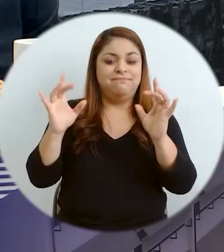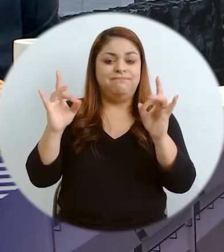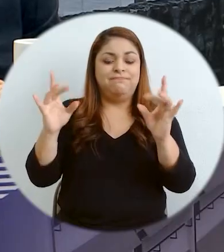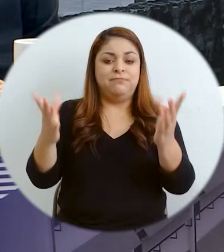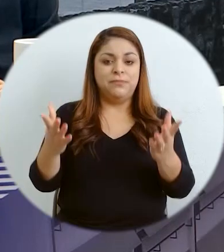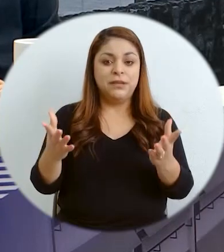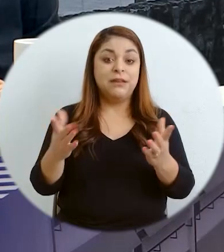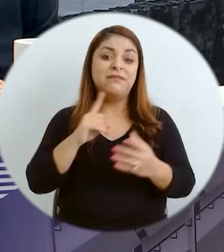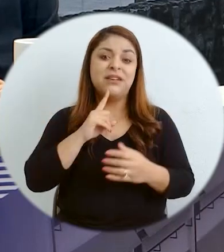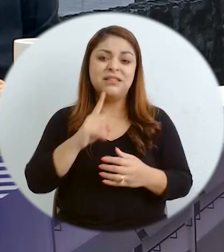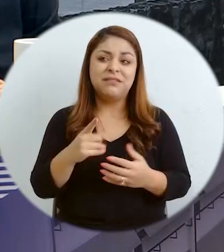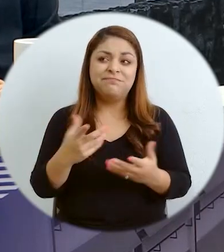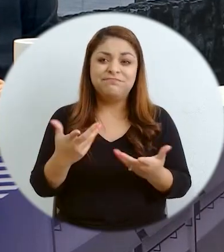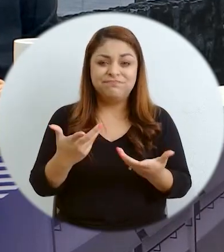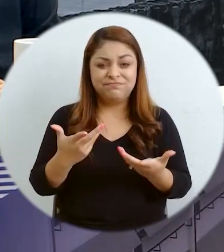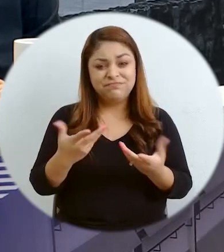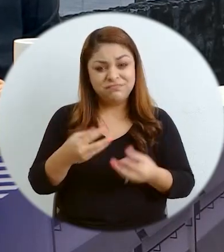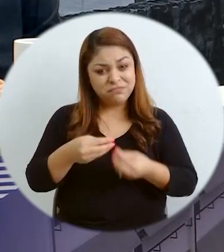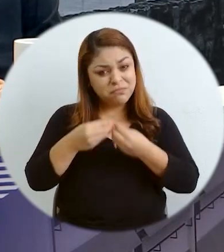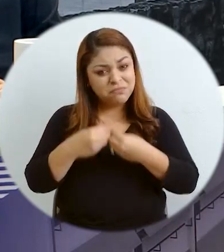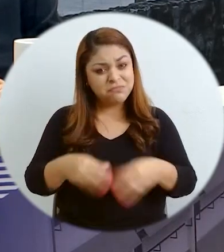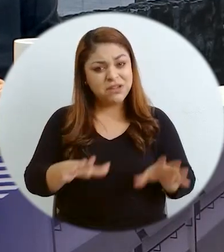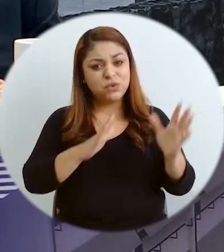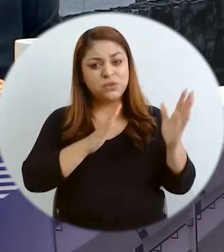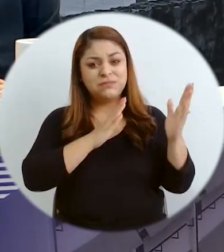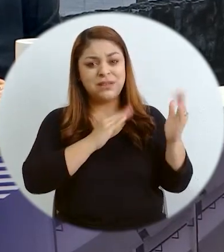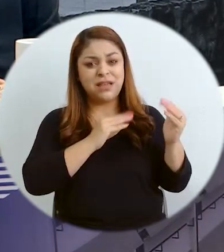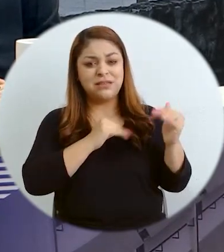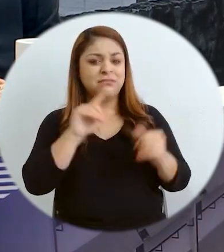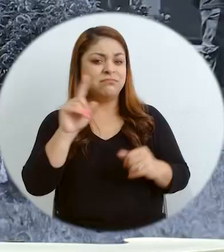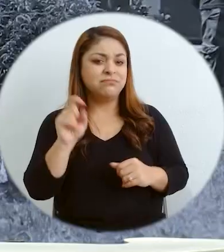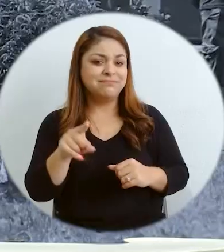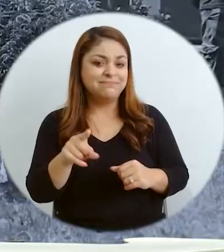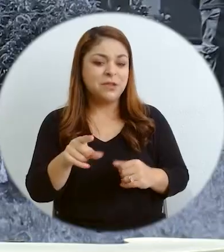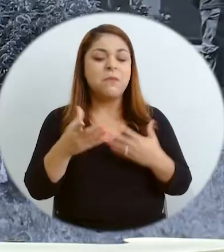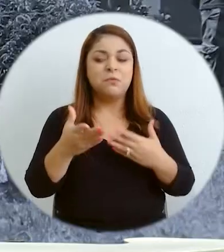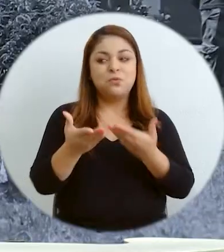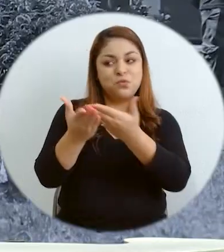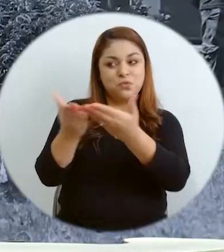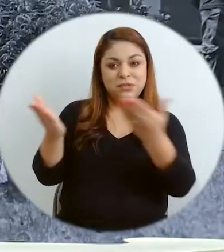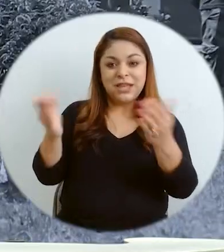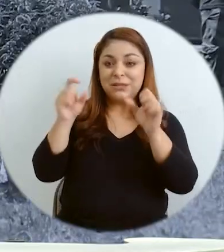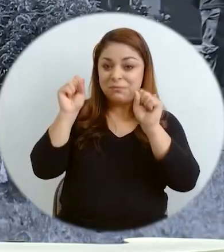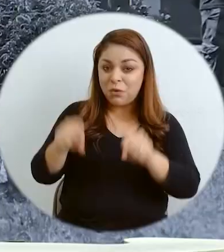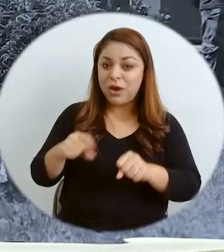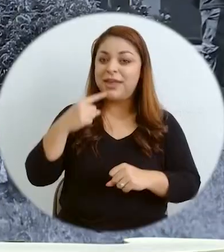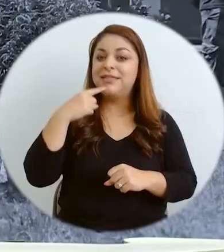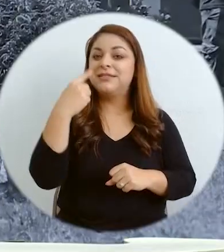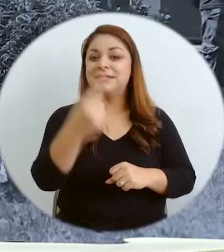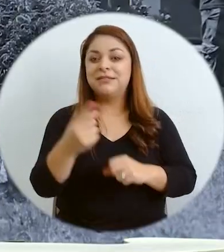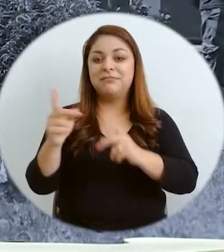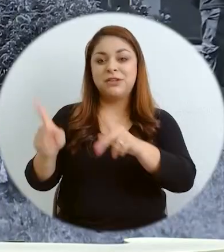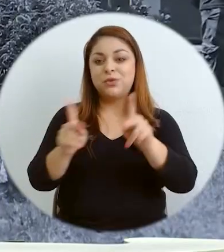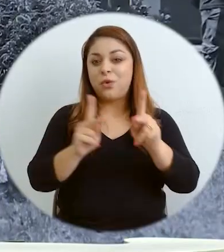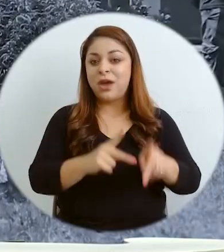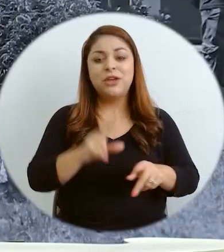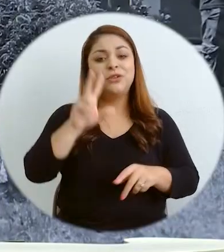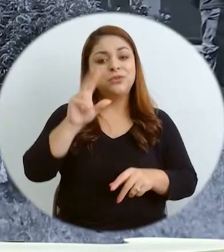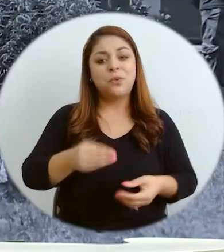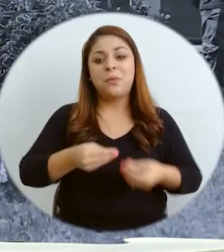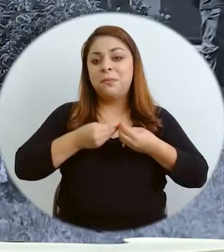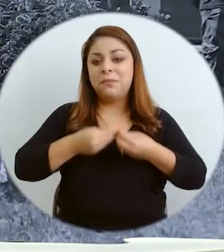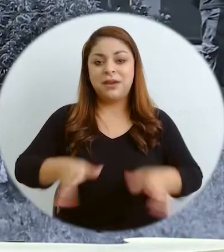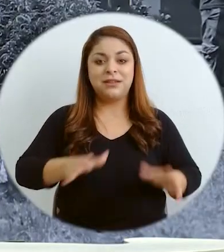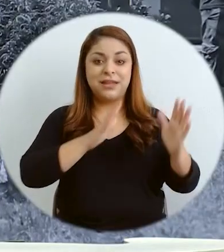que la gente de alguna forma pierda la esperanza. Pero ustedes están aquí para decirle a la gente, no perdamos la esperanza, tenemos todavía